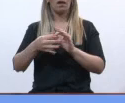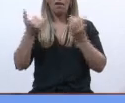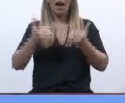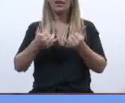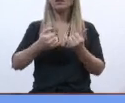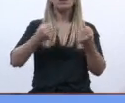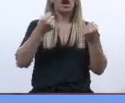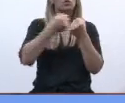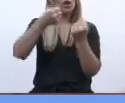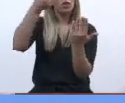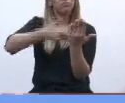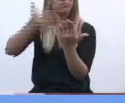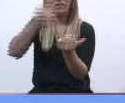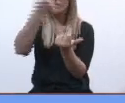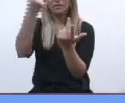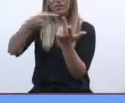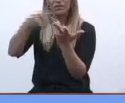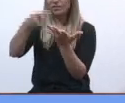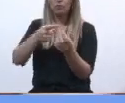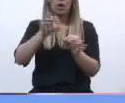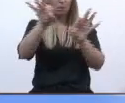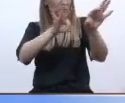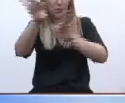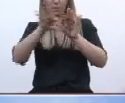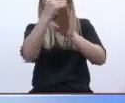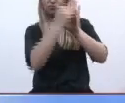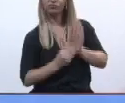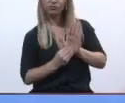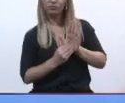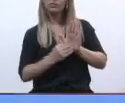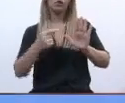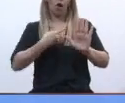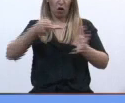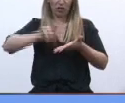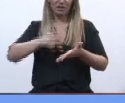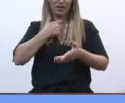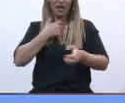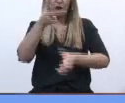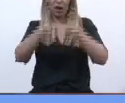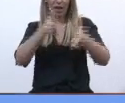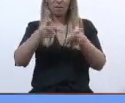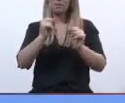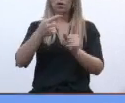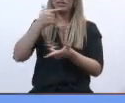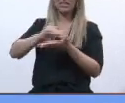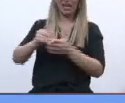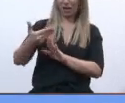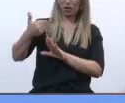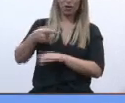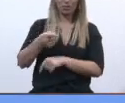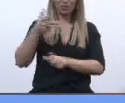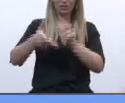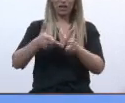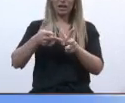tratados. Ahora, yo me voy a tomar el atrevimiento de volver a leer, porque lo hizo muy bien el senador Fial. Y